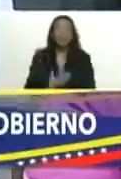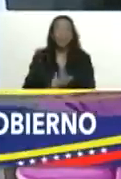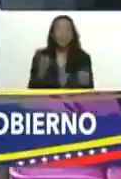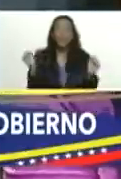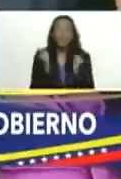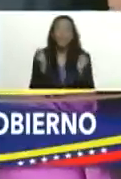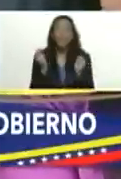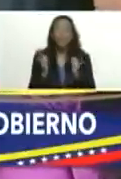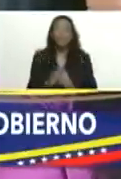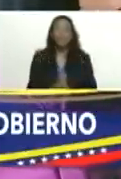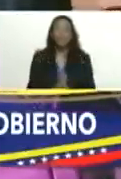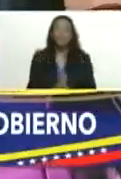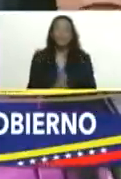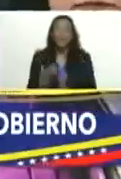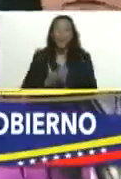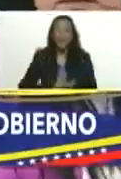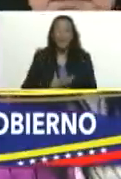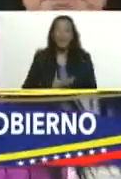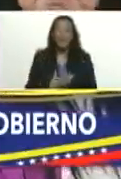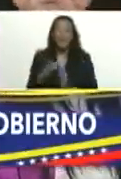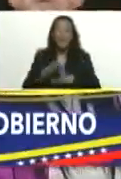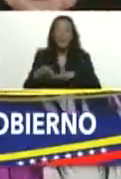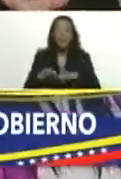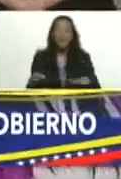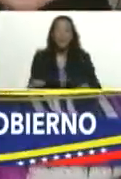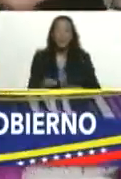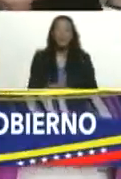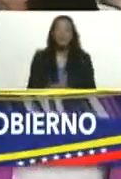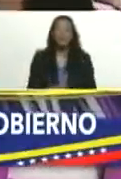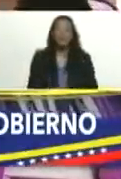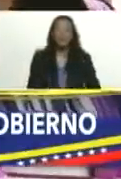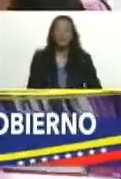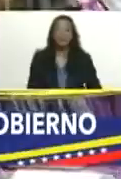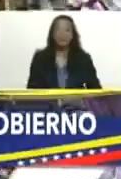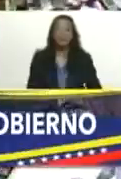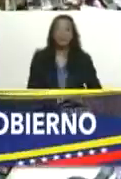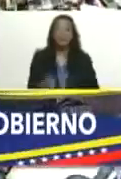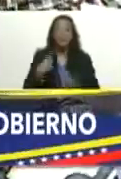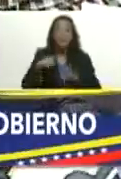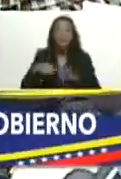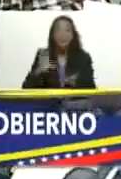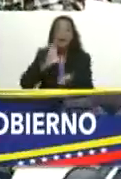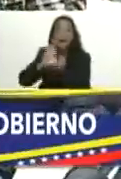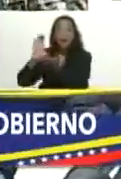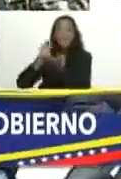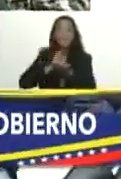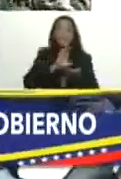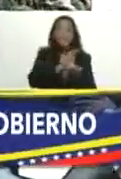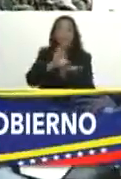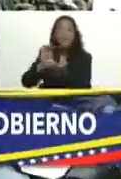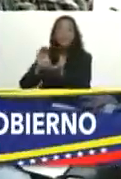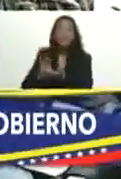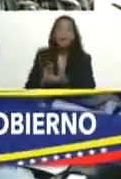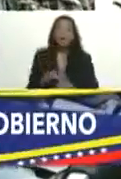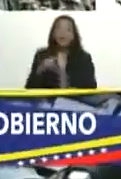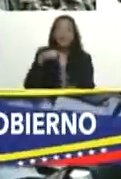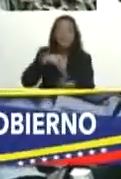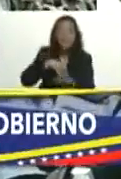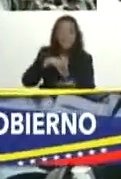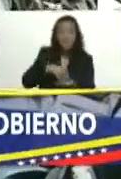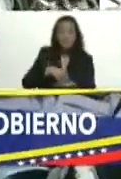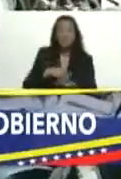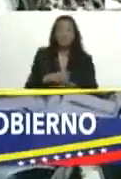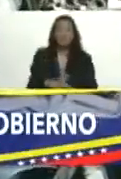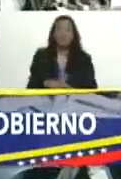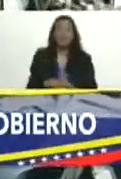Mérida, el alcalde del municipio Guaycaipuro, son las capitales de los estados, de Miranda,